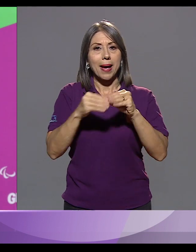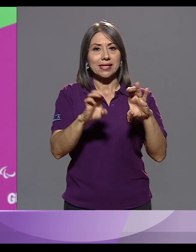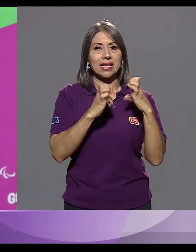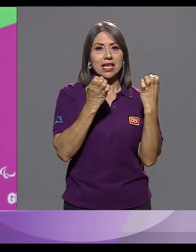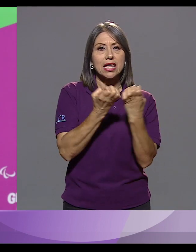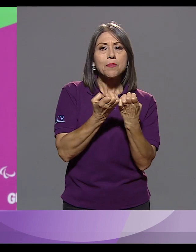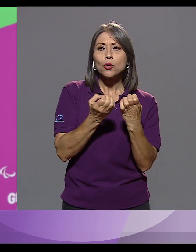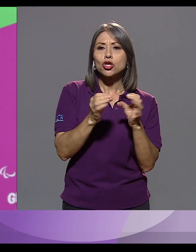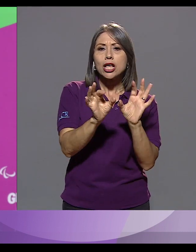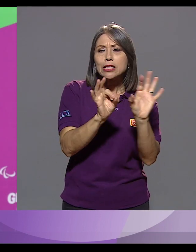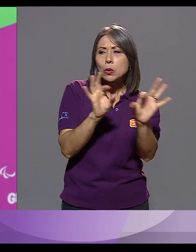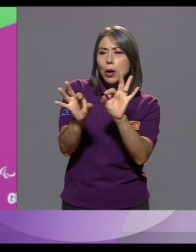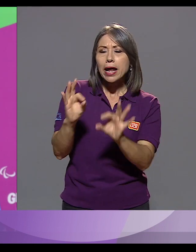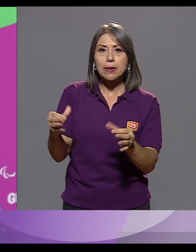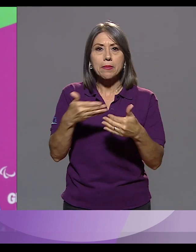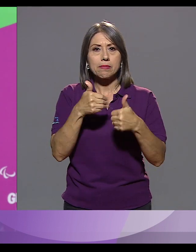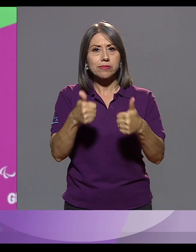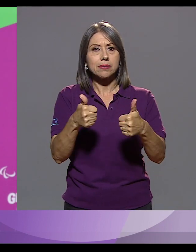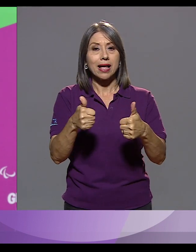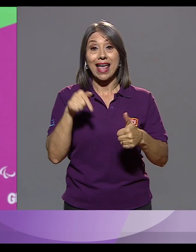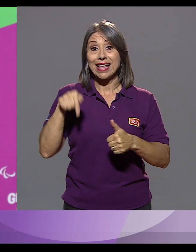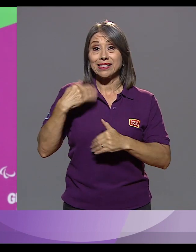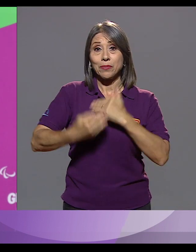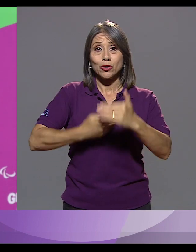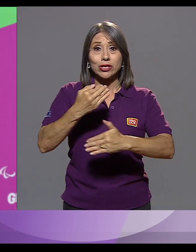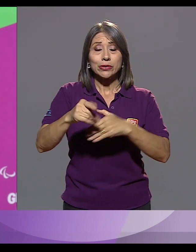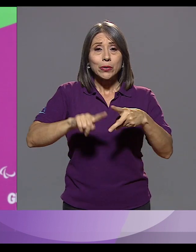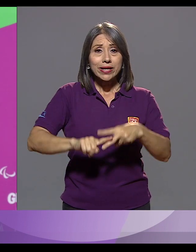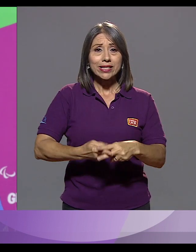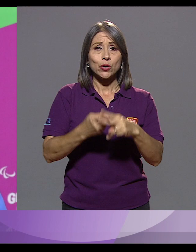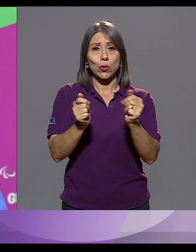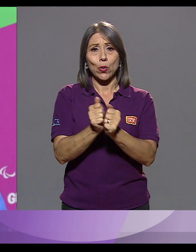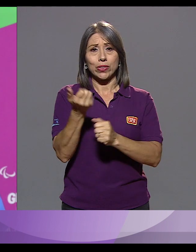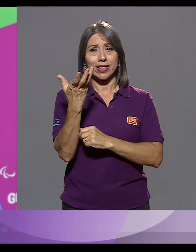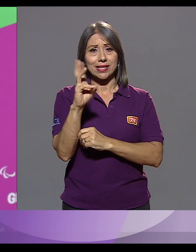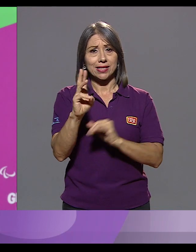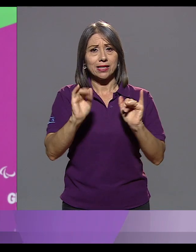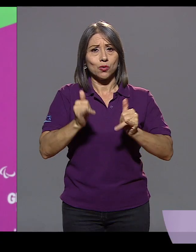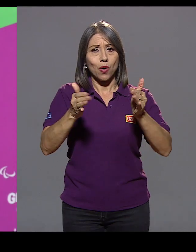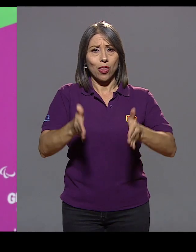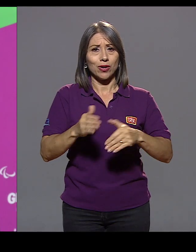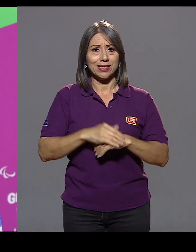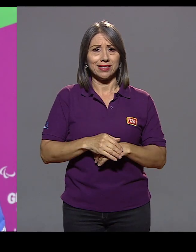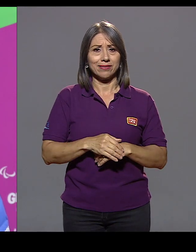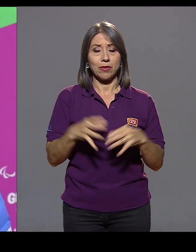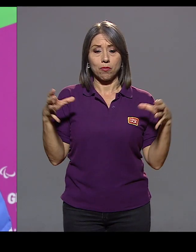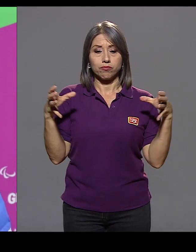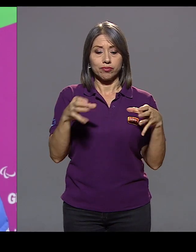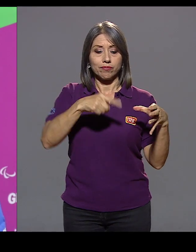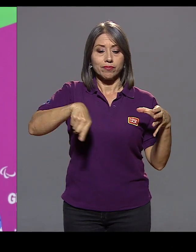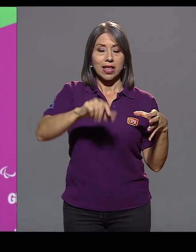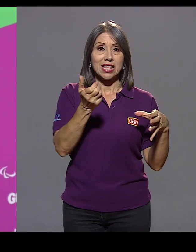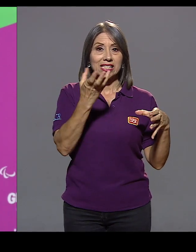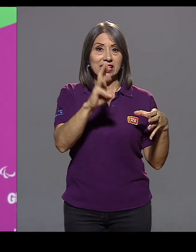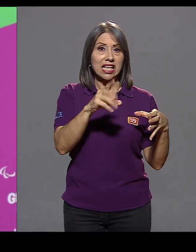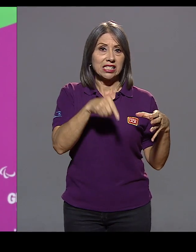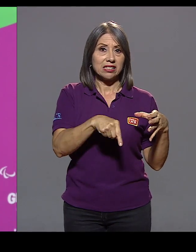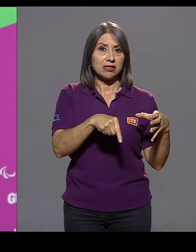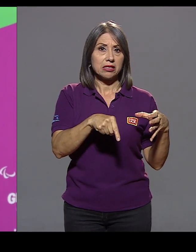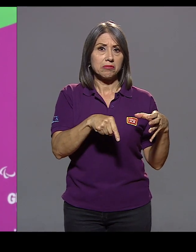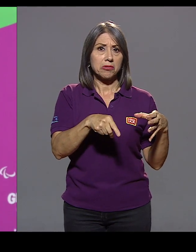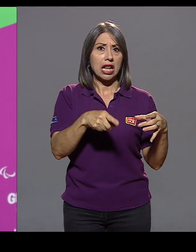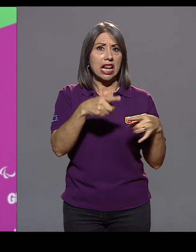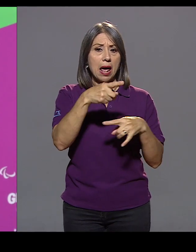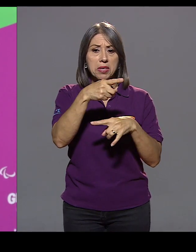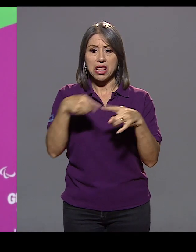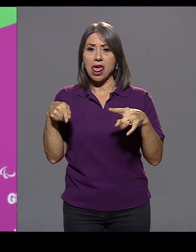de dónde más escoger. Este proceso se inició con 16 jugadores. De los 16 jugadores, prácticamente la